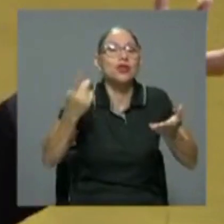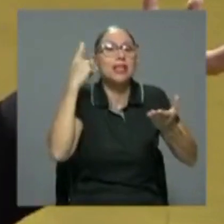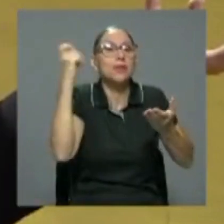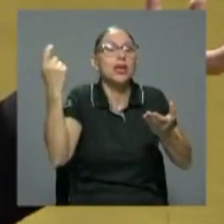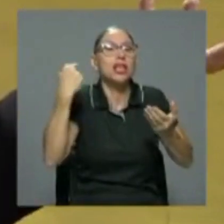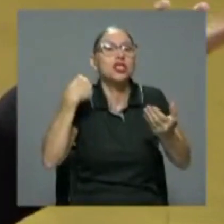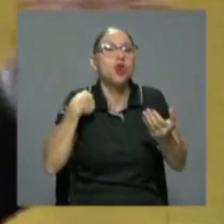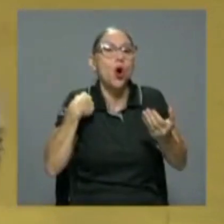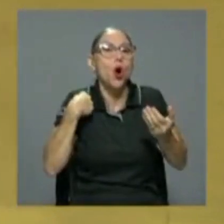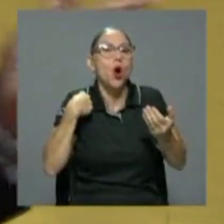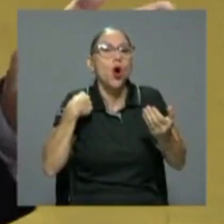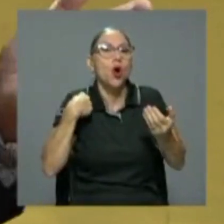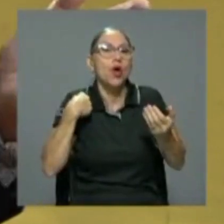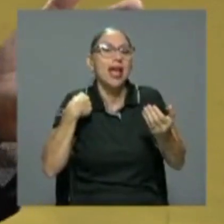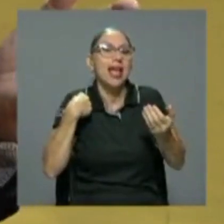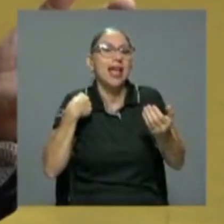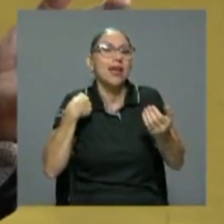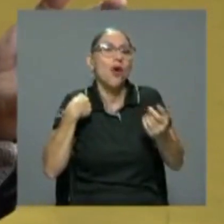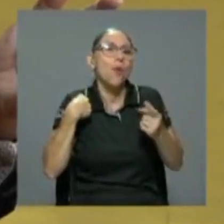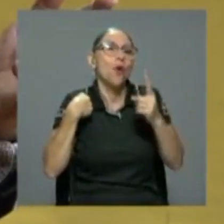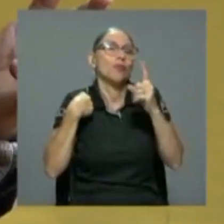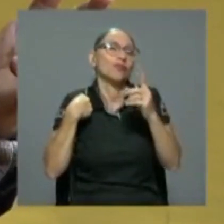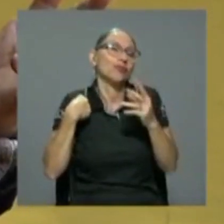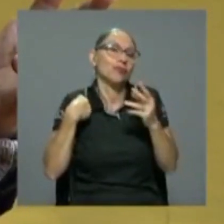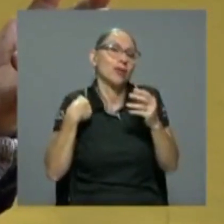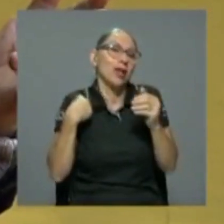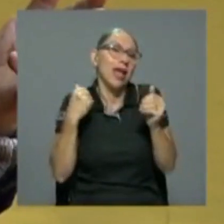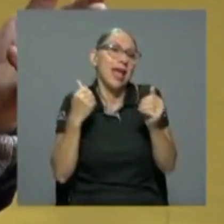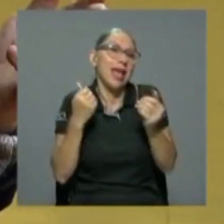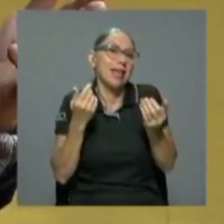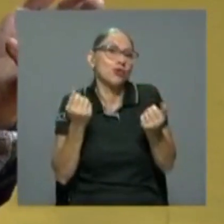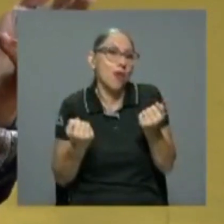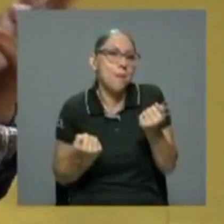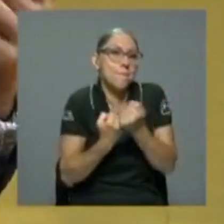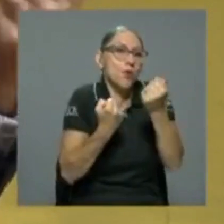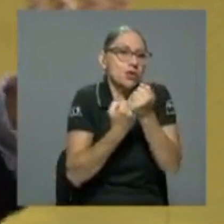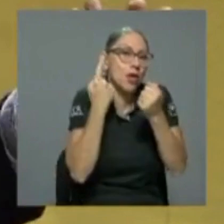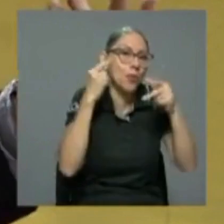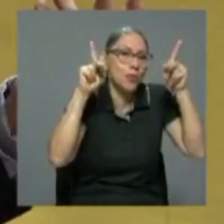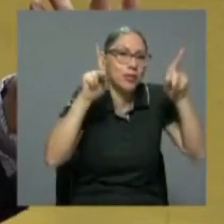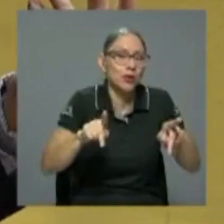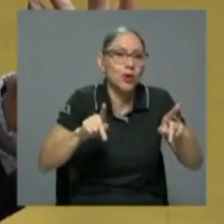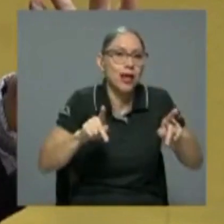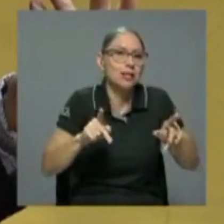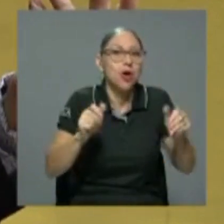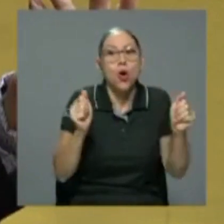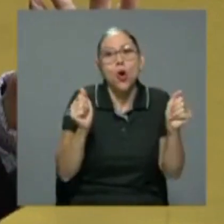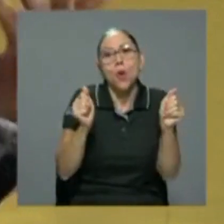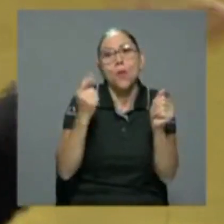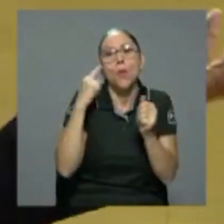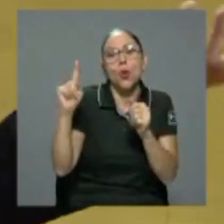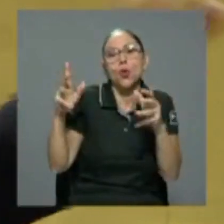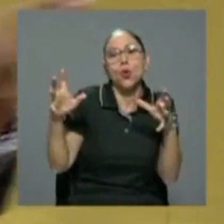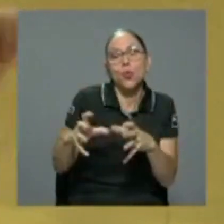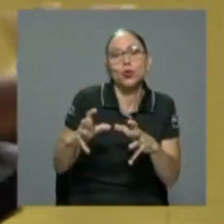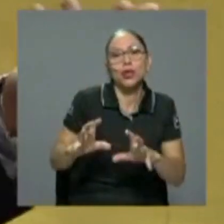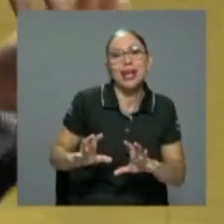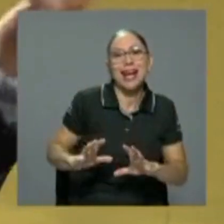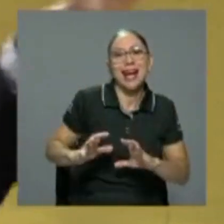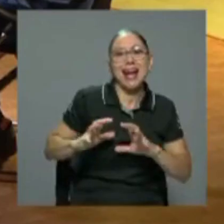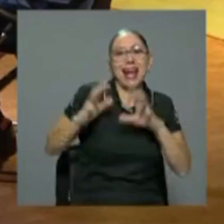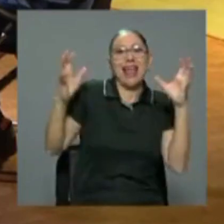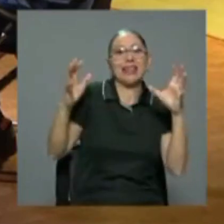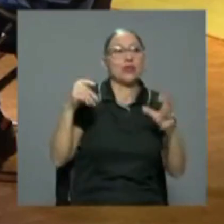Bueno, guardadas las limitaciones, usted interactuó, CIEDIN interactuó, UCR